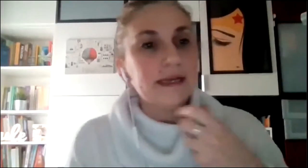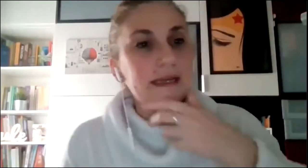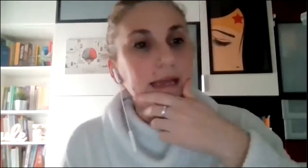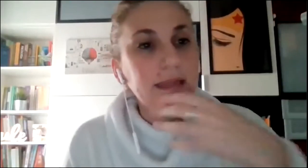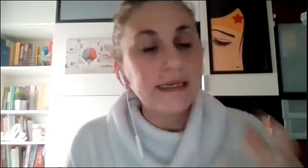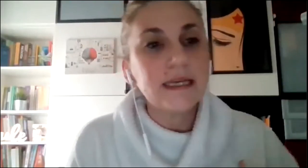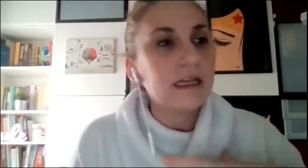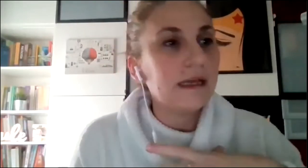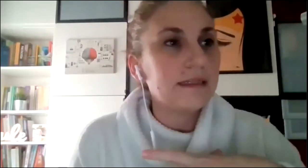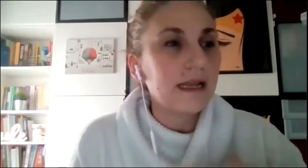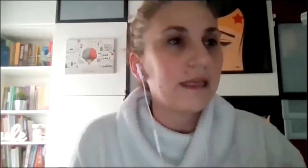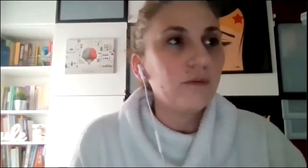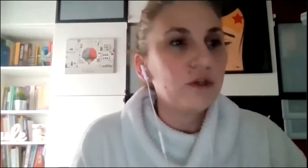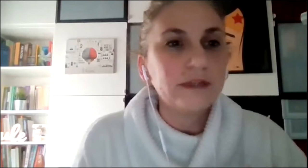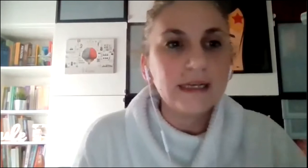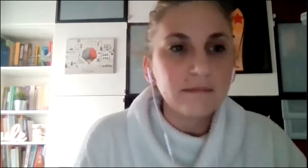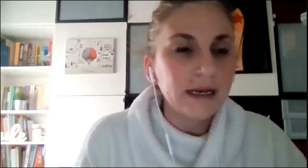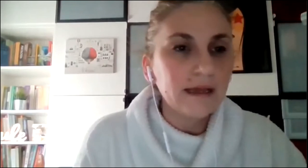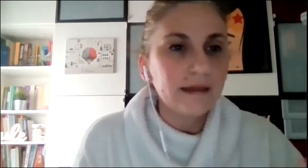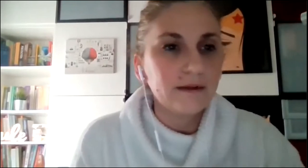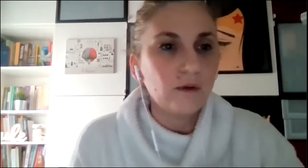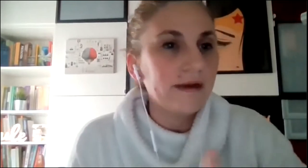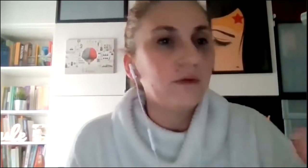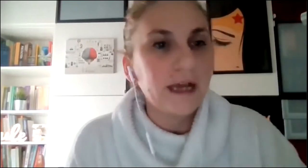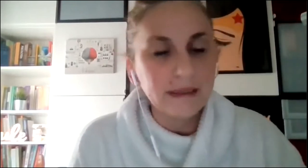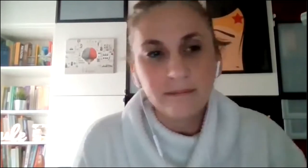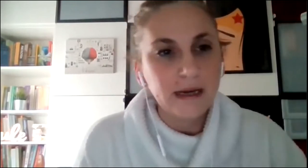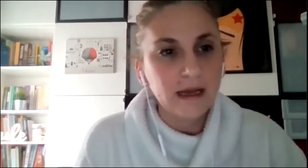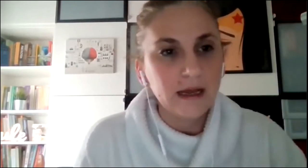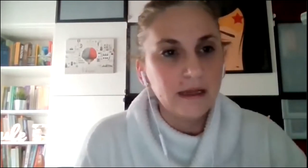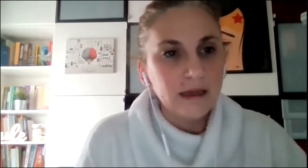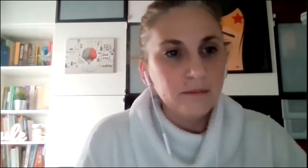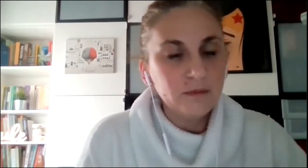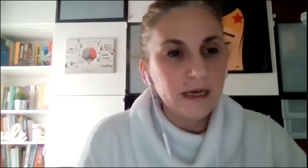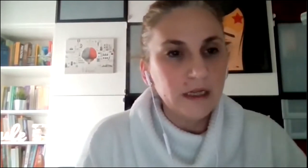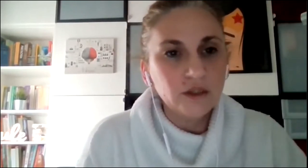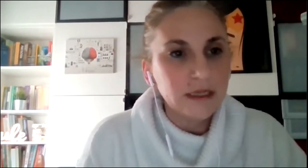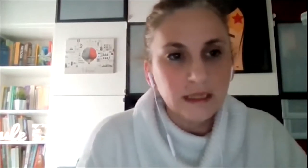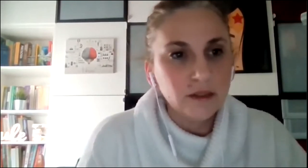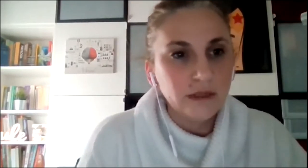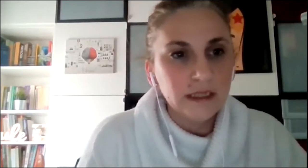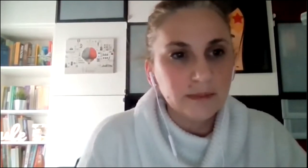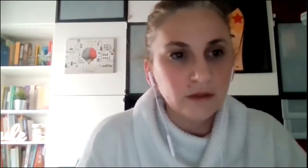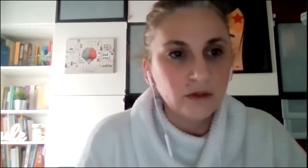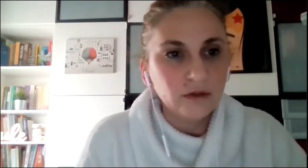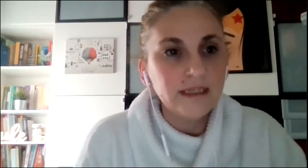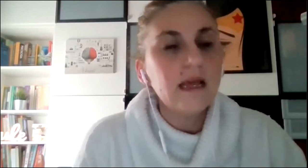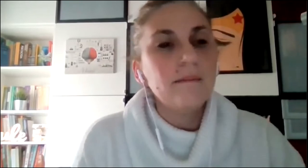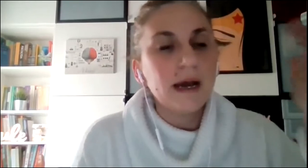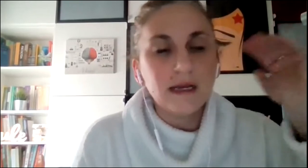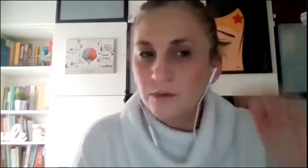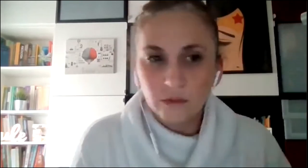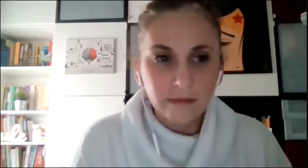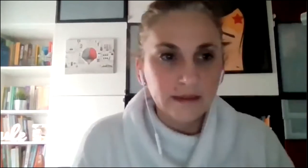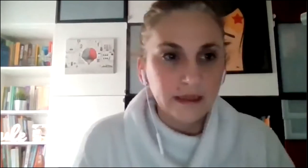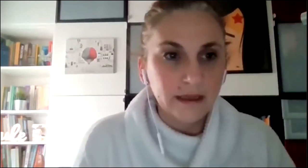espacios. haciendo, hay cines que están haciendo pues un día a la semana, lo abren únicamente para niños que están dentro del espectro. Entonces